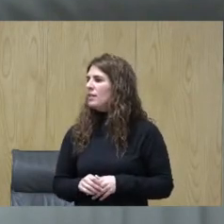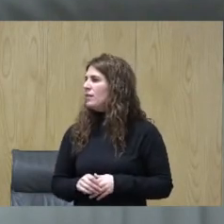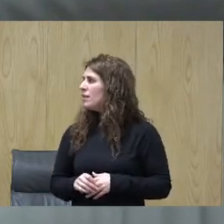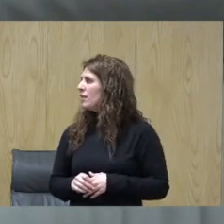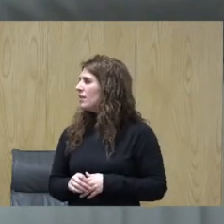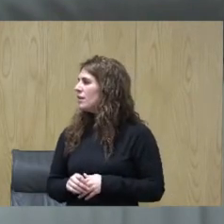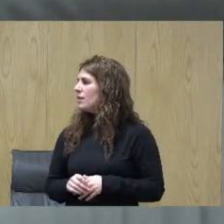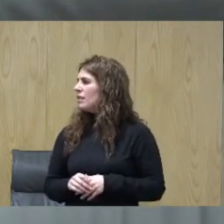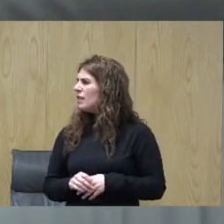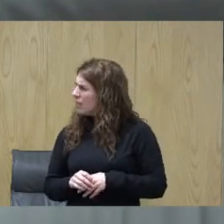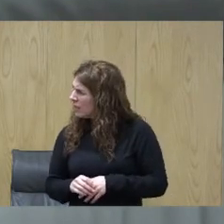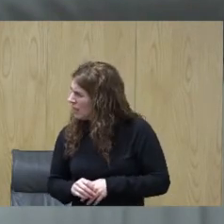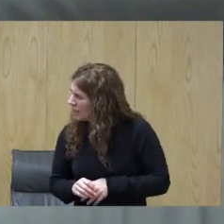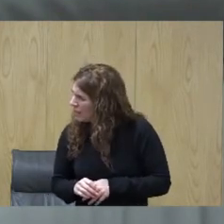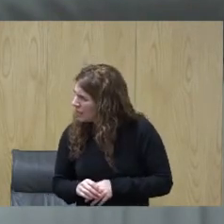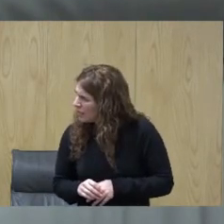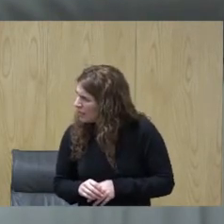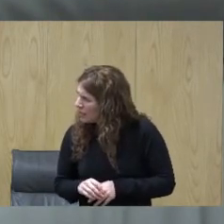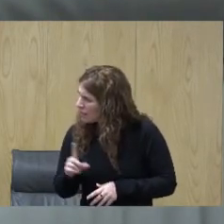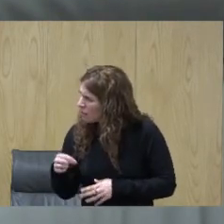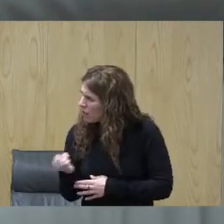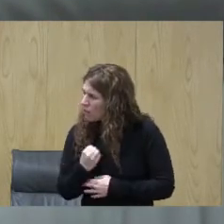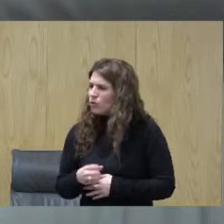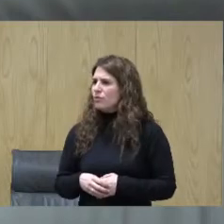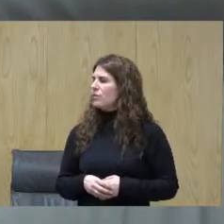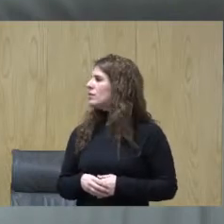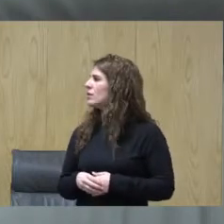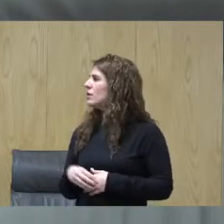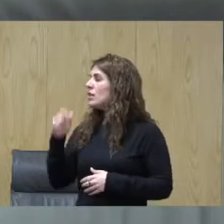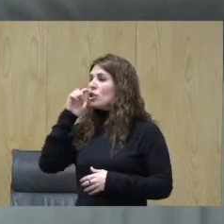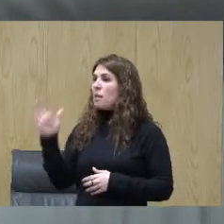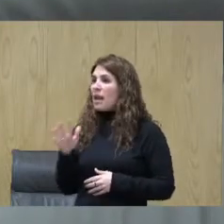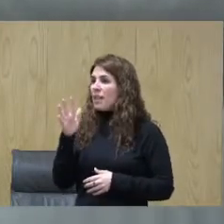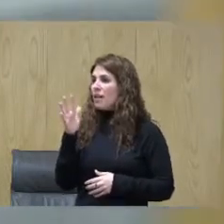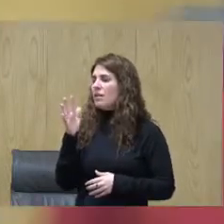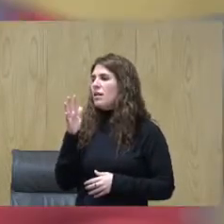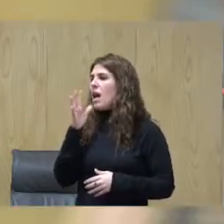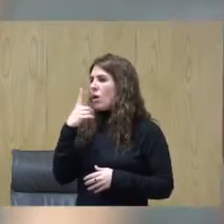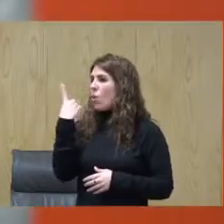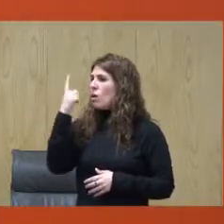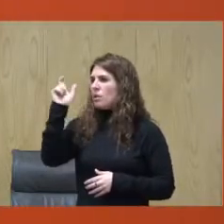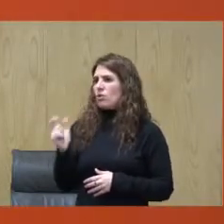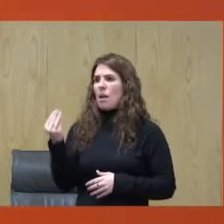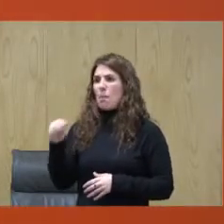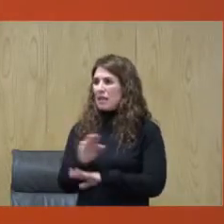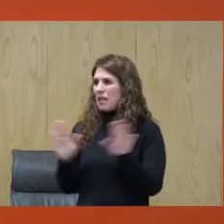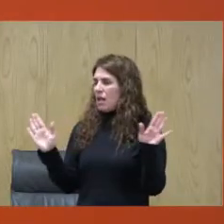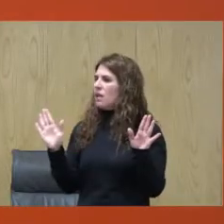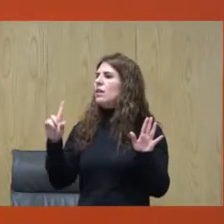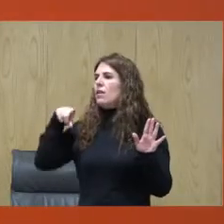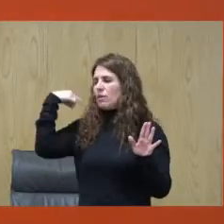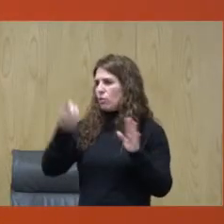el apoyo que también nos ha avisado, ¿no? Gracias. Si os parece, damos un turno más de palabra y